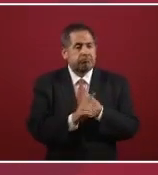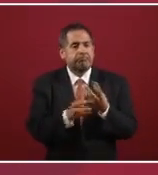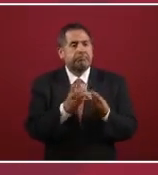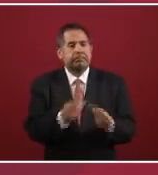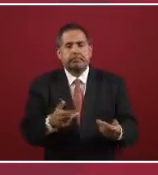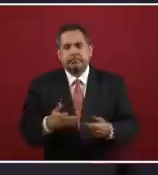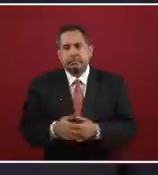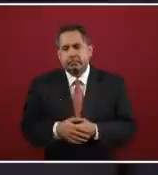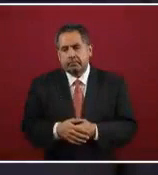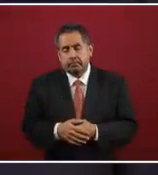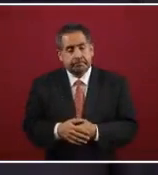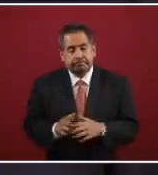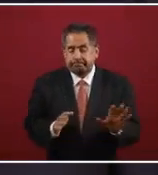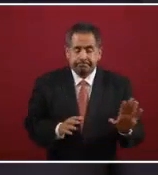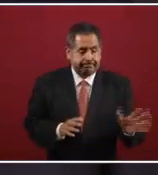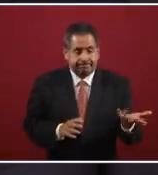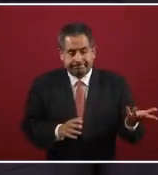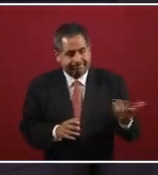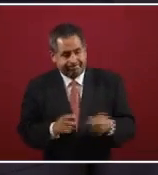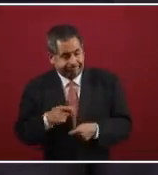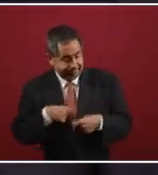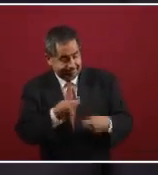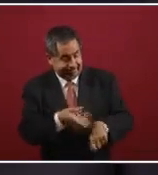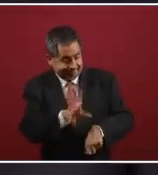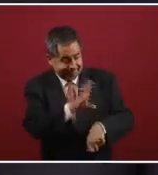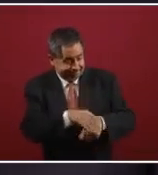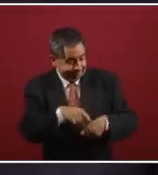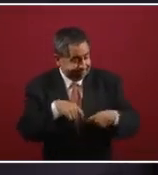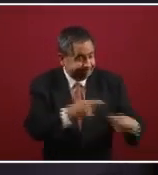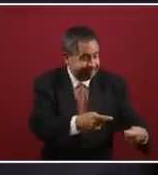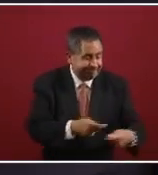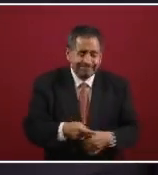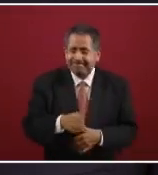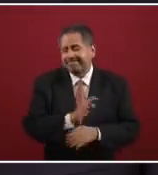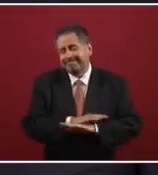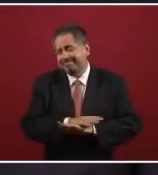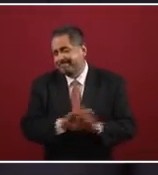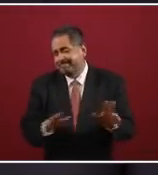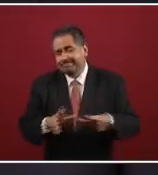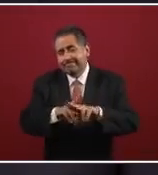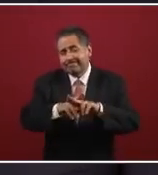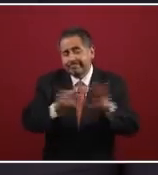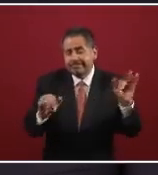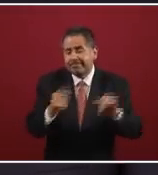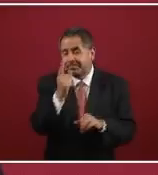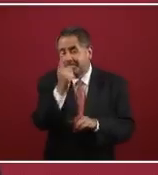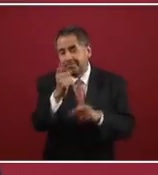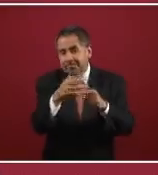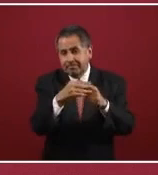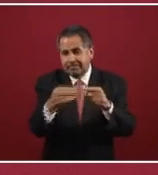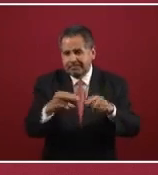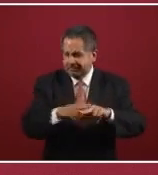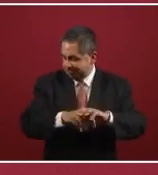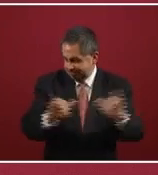o no primo hermano cómo crees ni un centavo